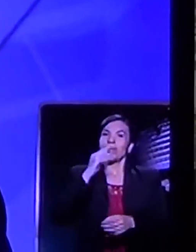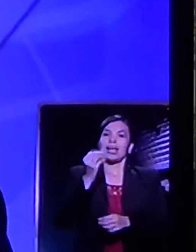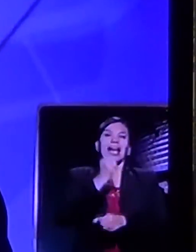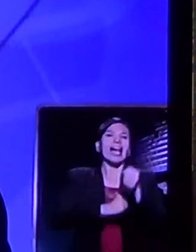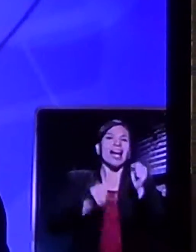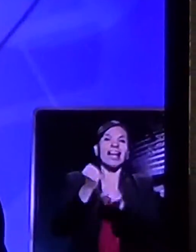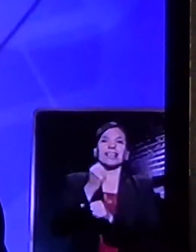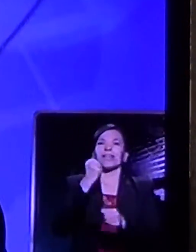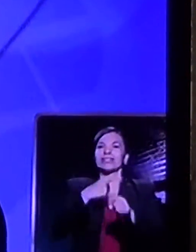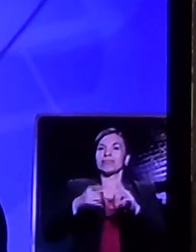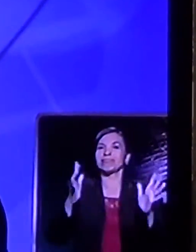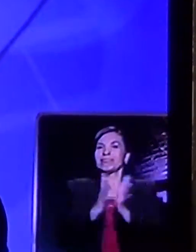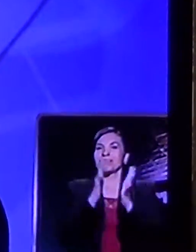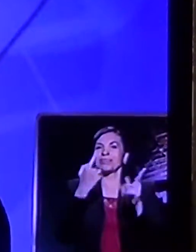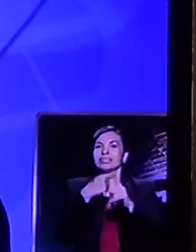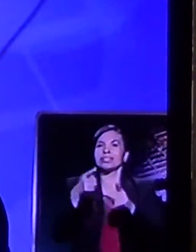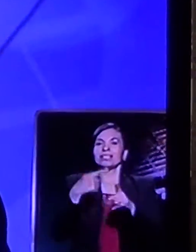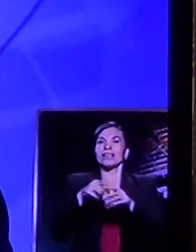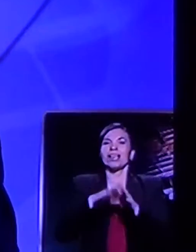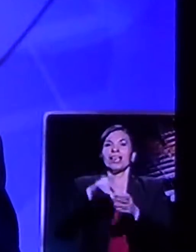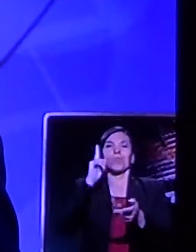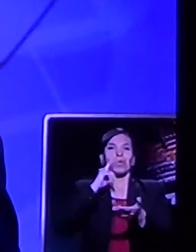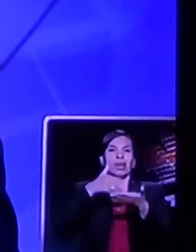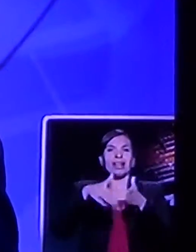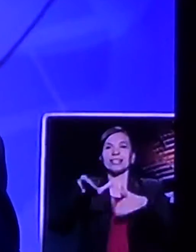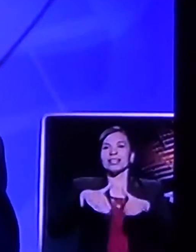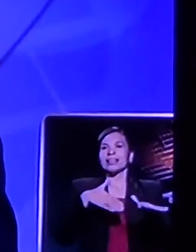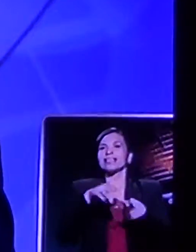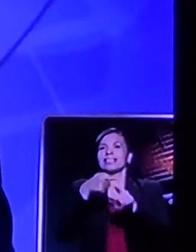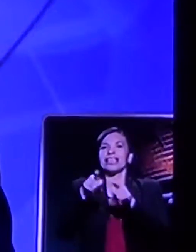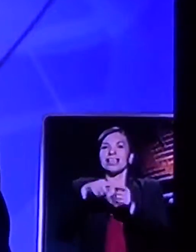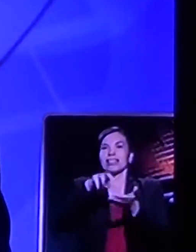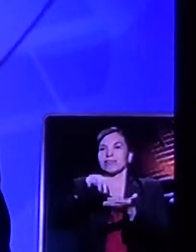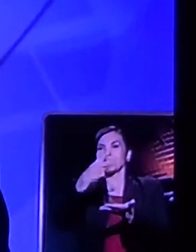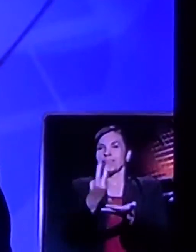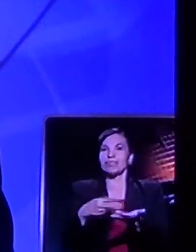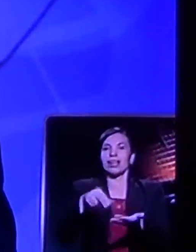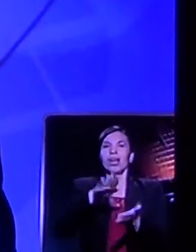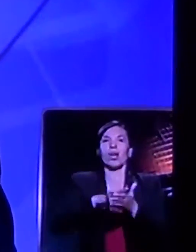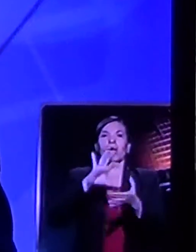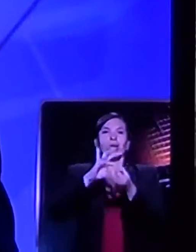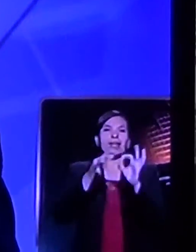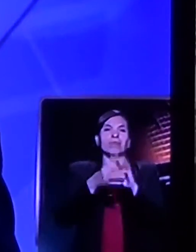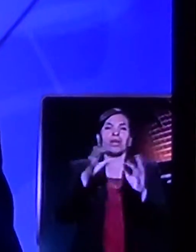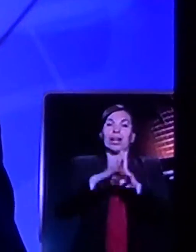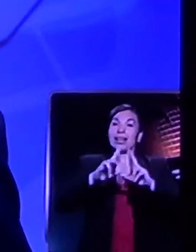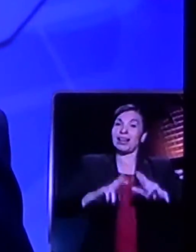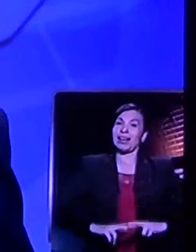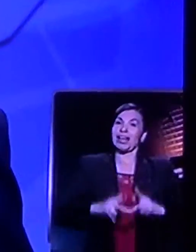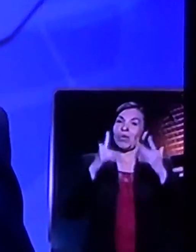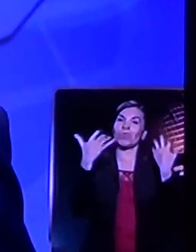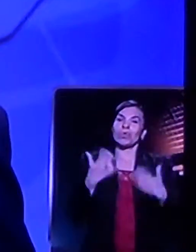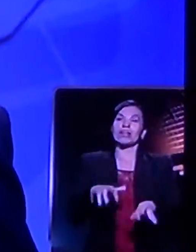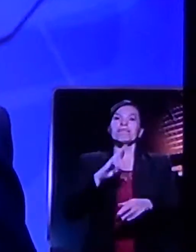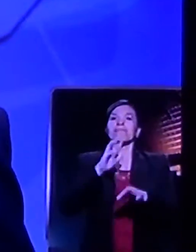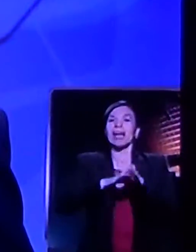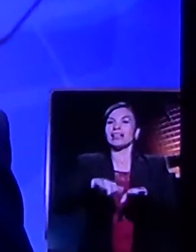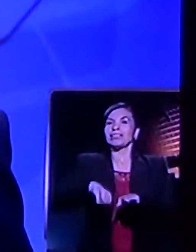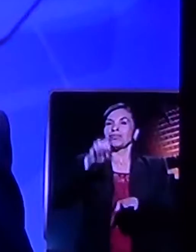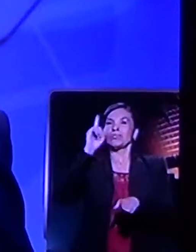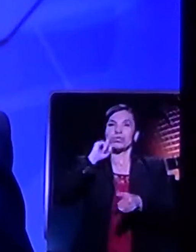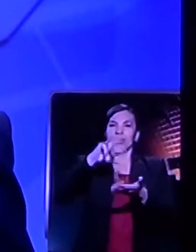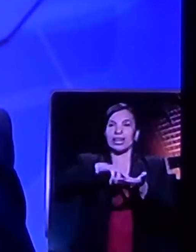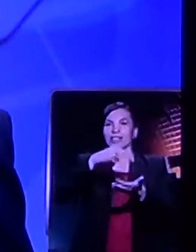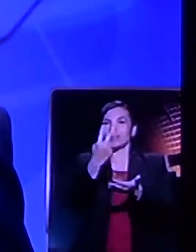hace años al competir en un concurso de gimnasia olímpica y rompió hace 3 años un récord Guinness como la más